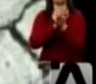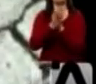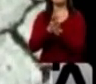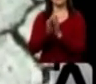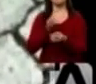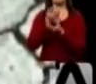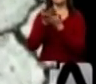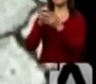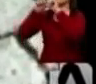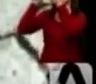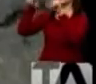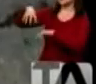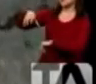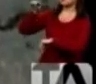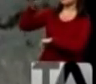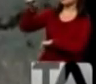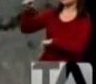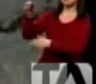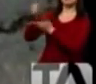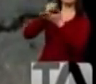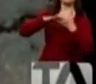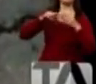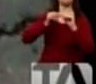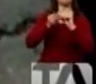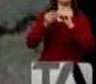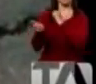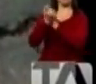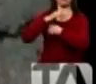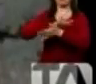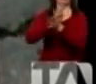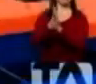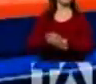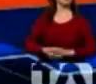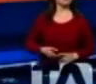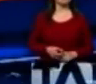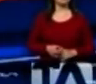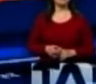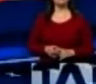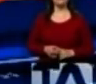televidente informa que se ha dado aviso a la empresa de agua potable sin recibir respuesta.